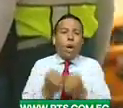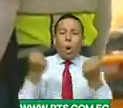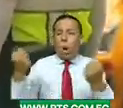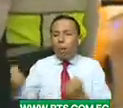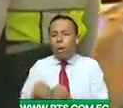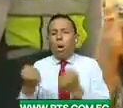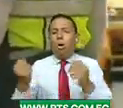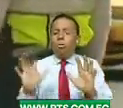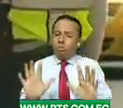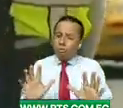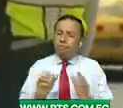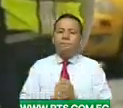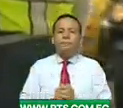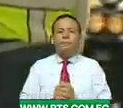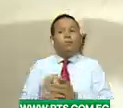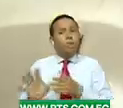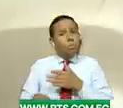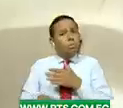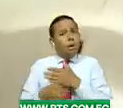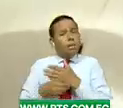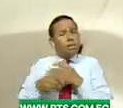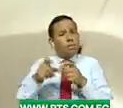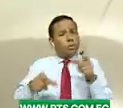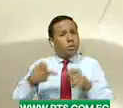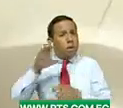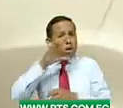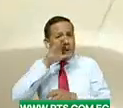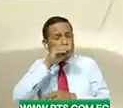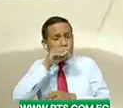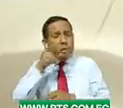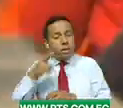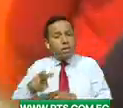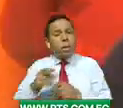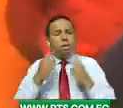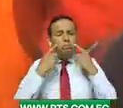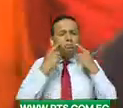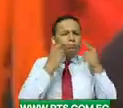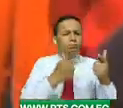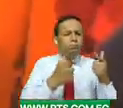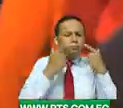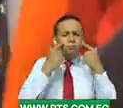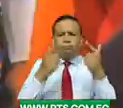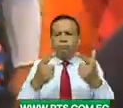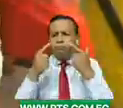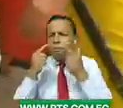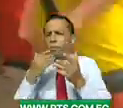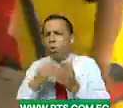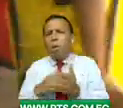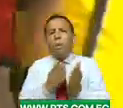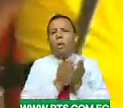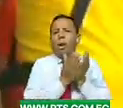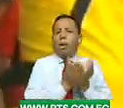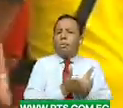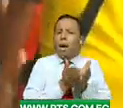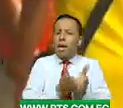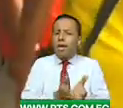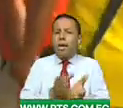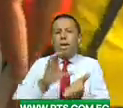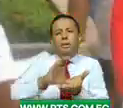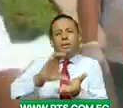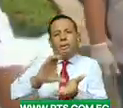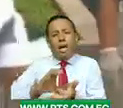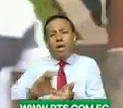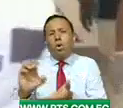de personal de la ATM, se reforzarán los operativos fijos en sectores de mayor concurrencia, como la Bahía, el centro de Guayaquil y